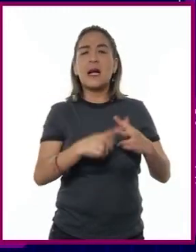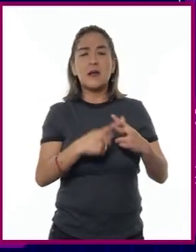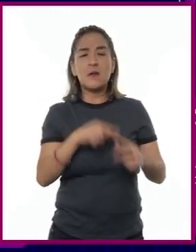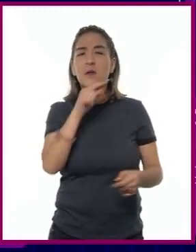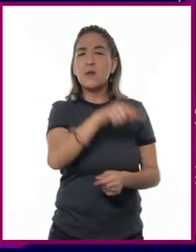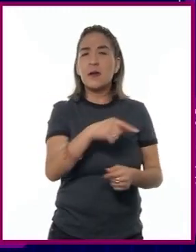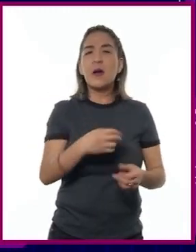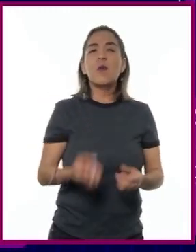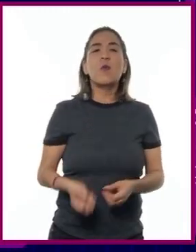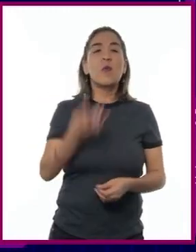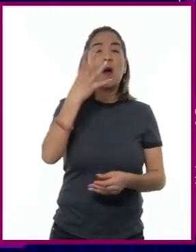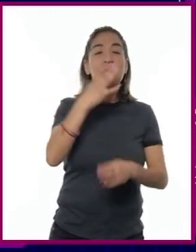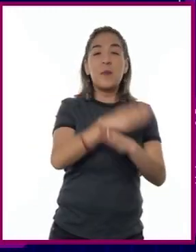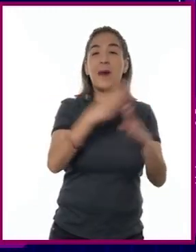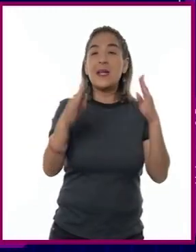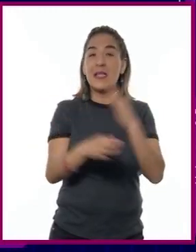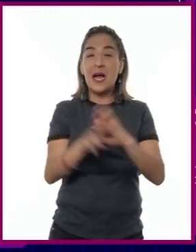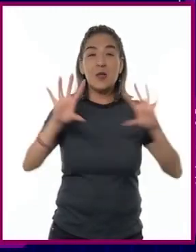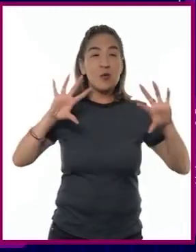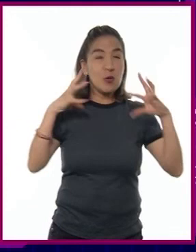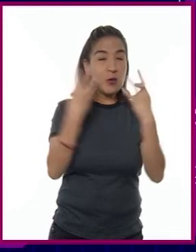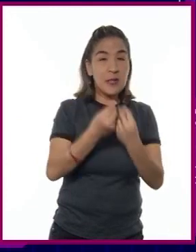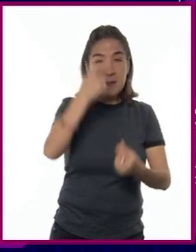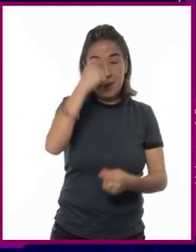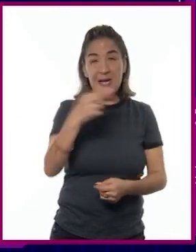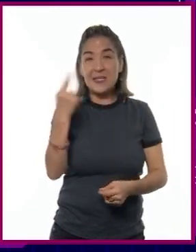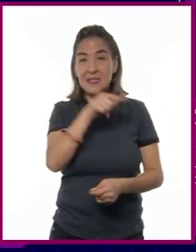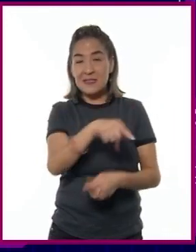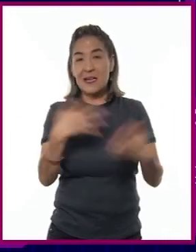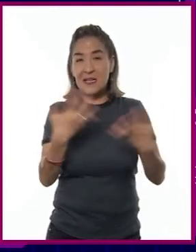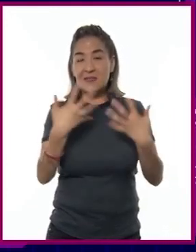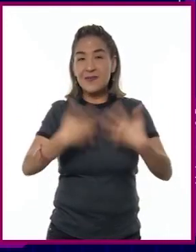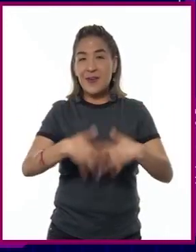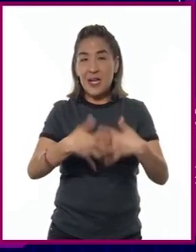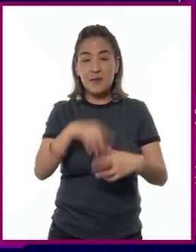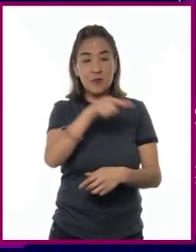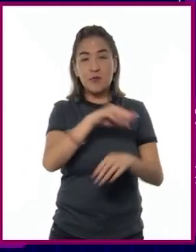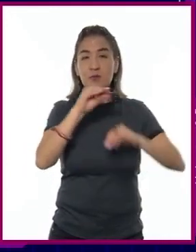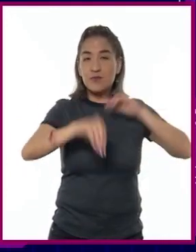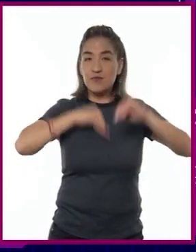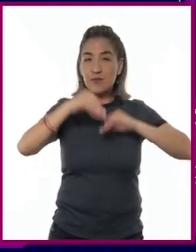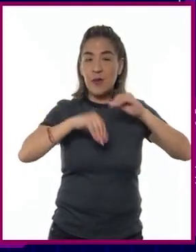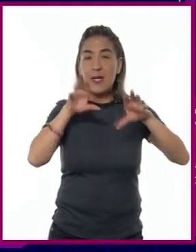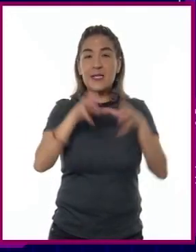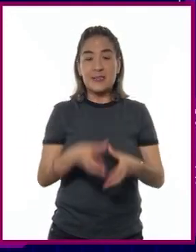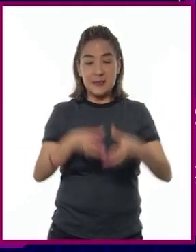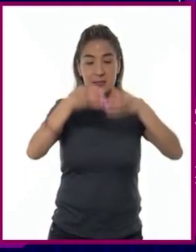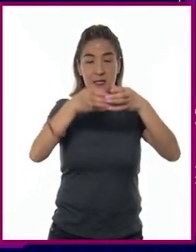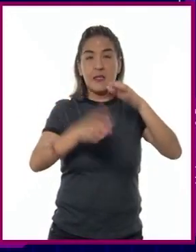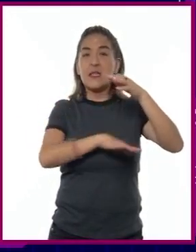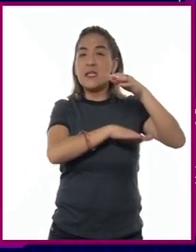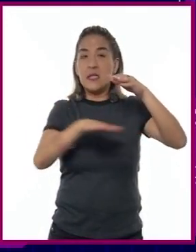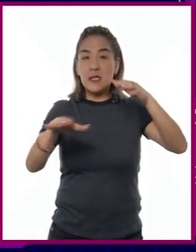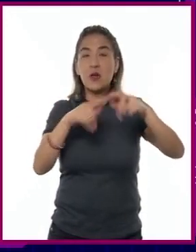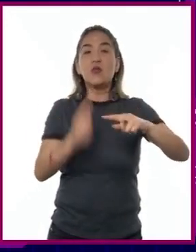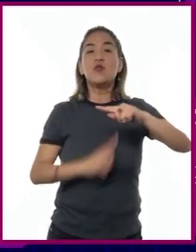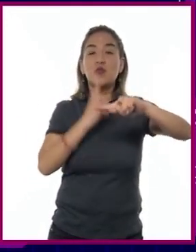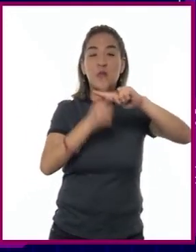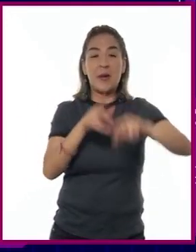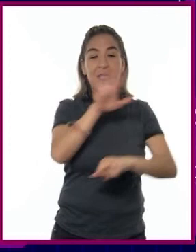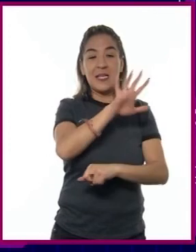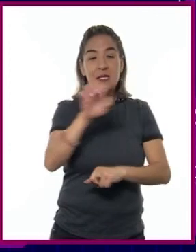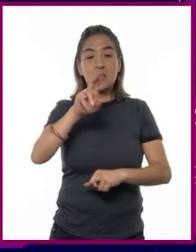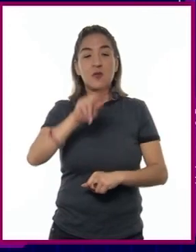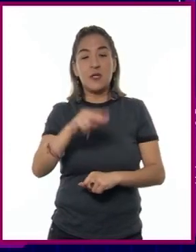la cantidad de material total que se requiere en la construcción del cilindro, se suma